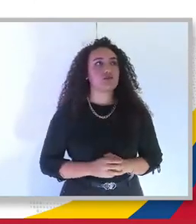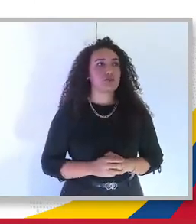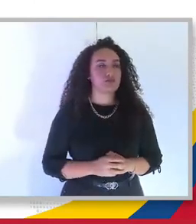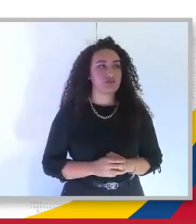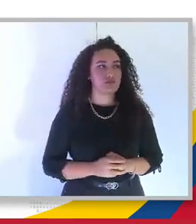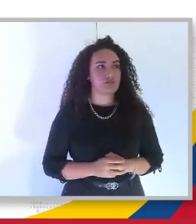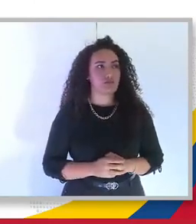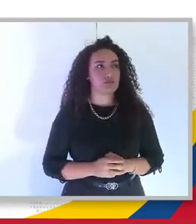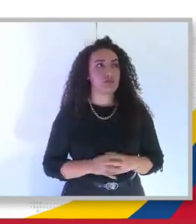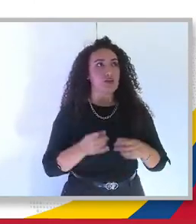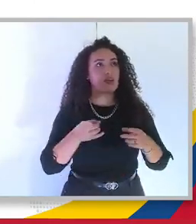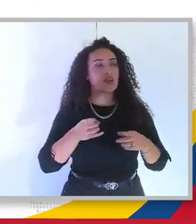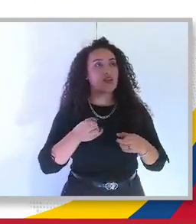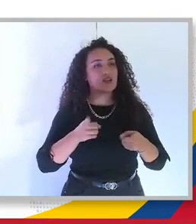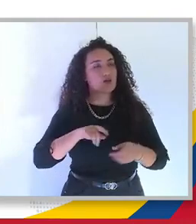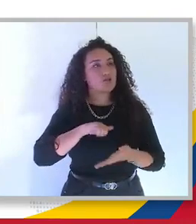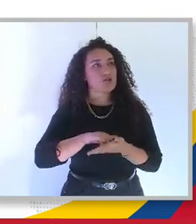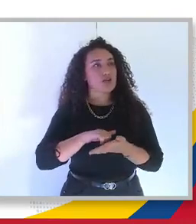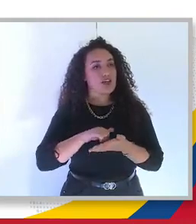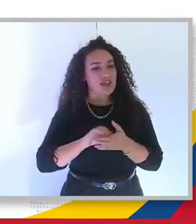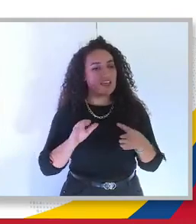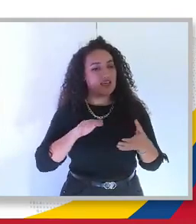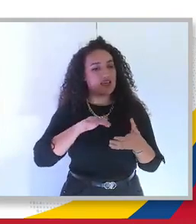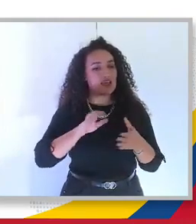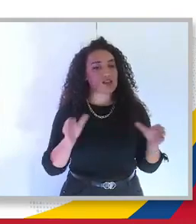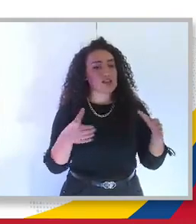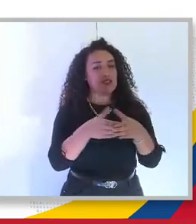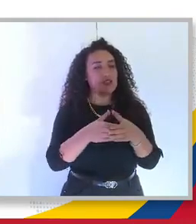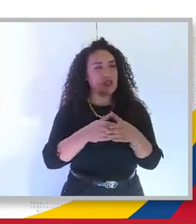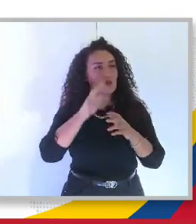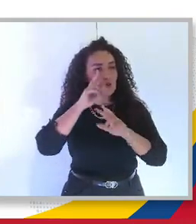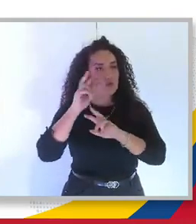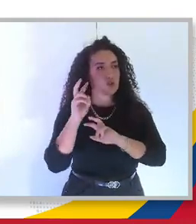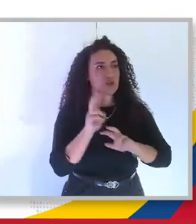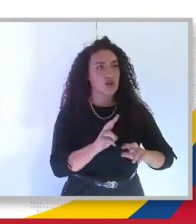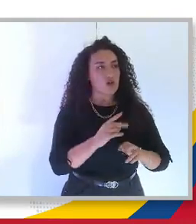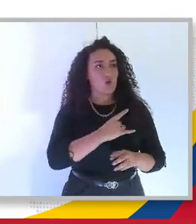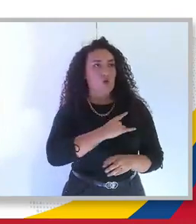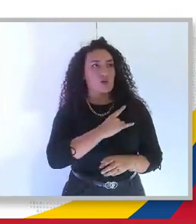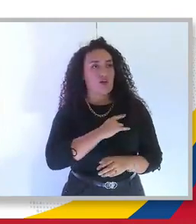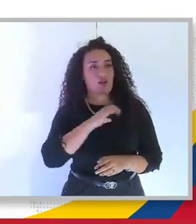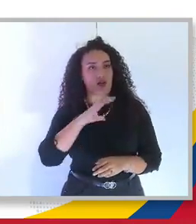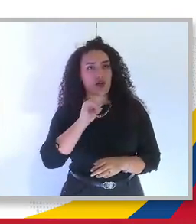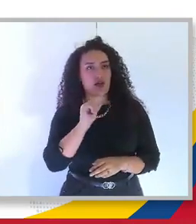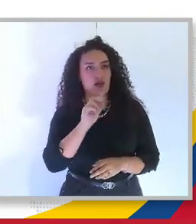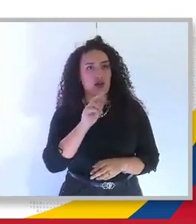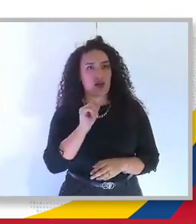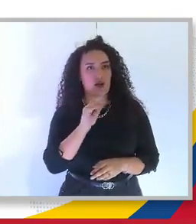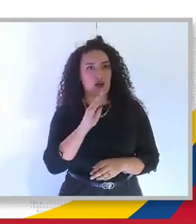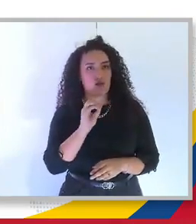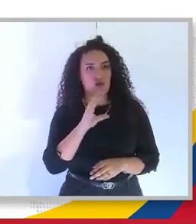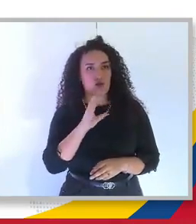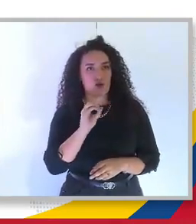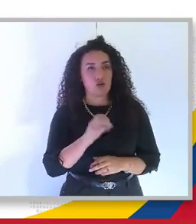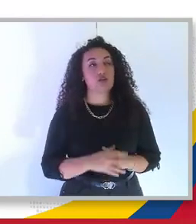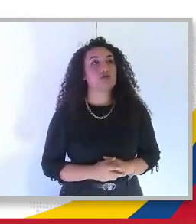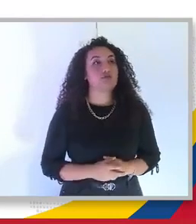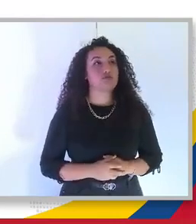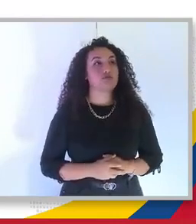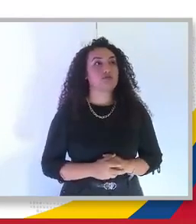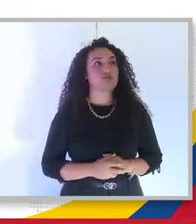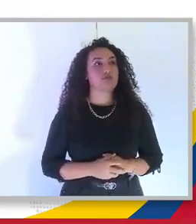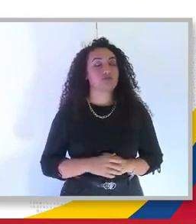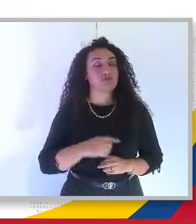de la Universidad de Carabobo, reciban un saludo. Como militante